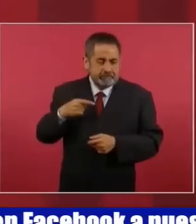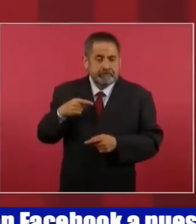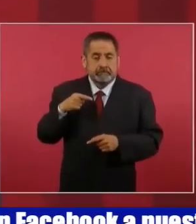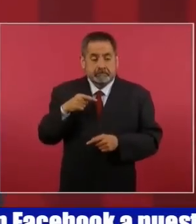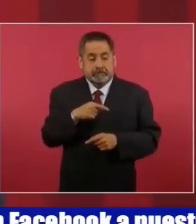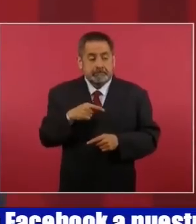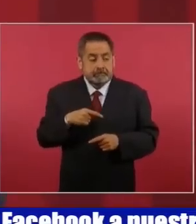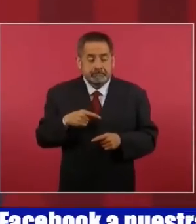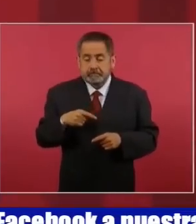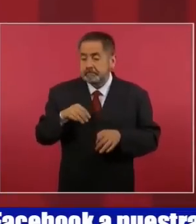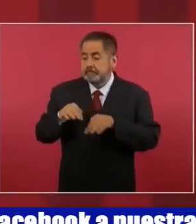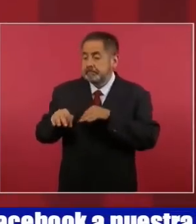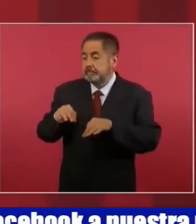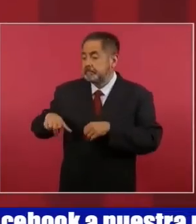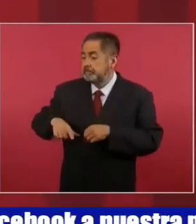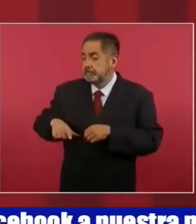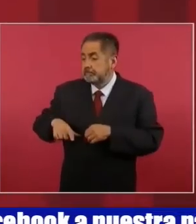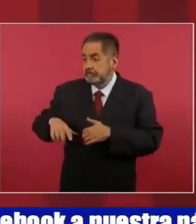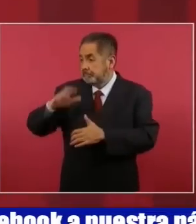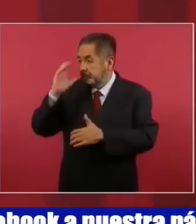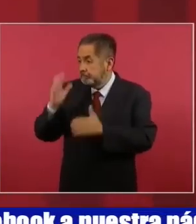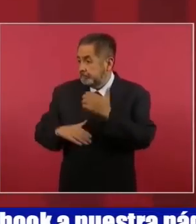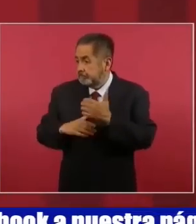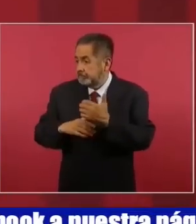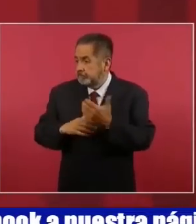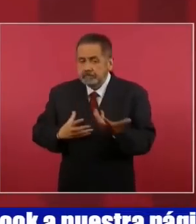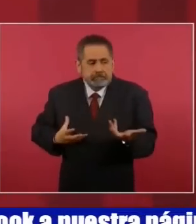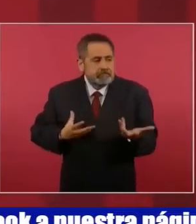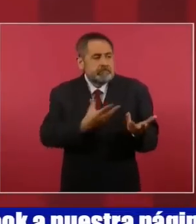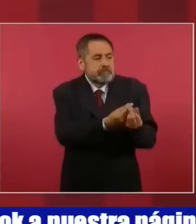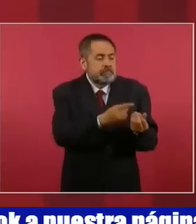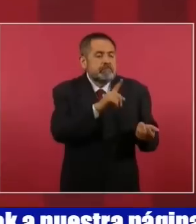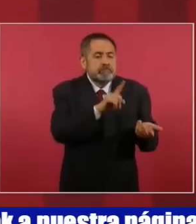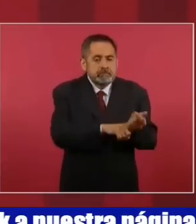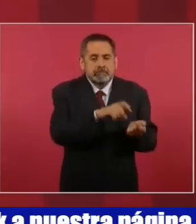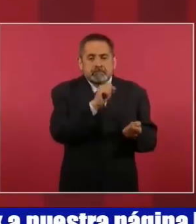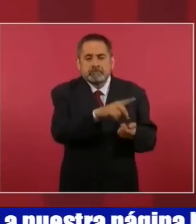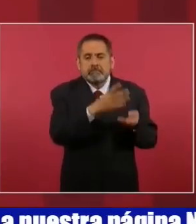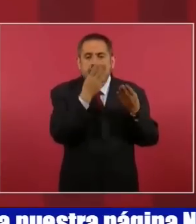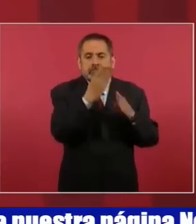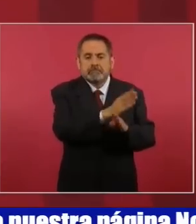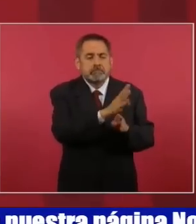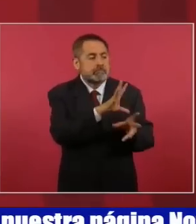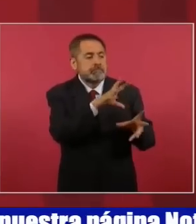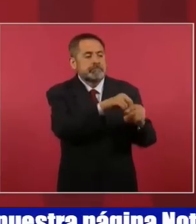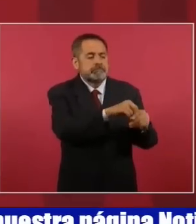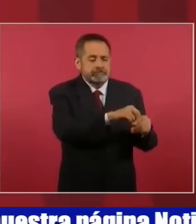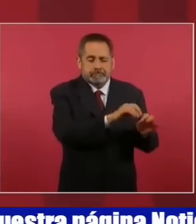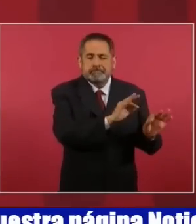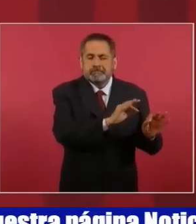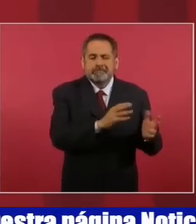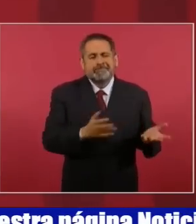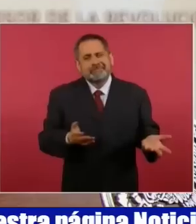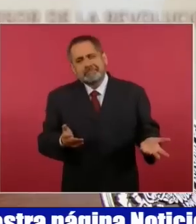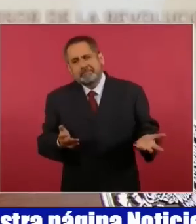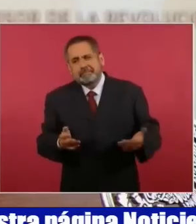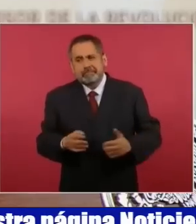pasó a formar parte de un banco de los rescatados.